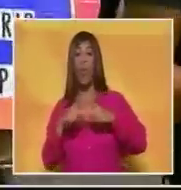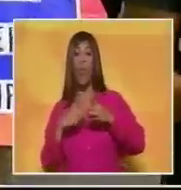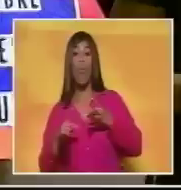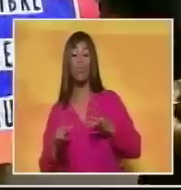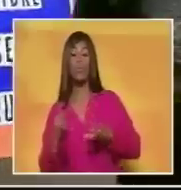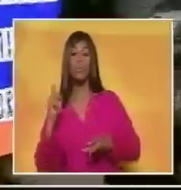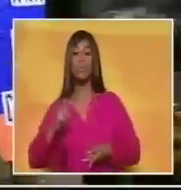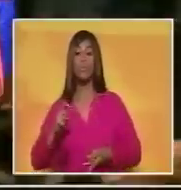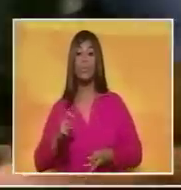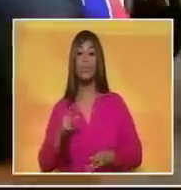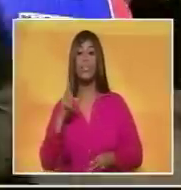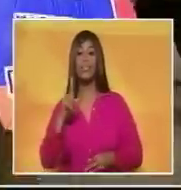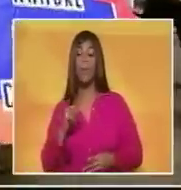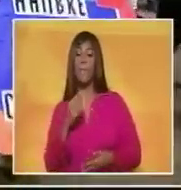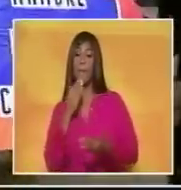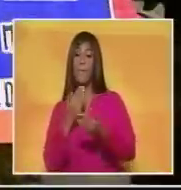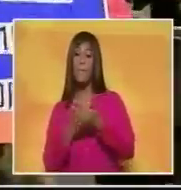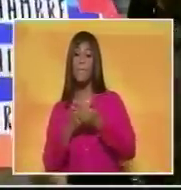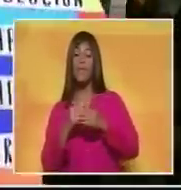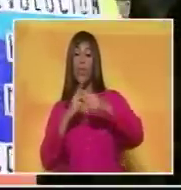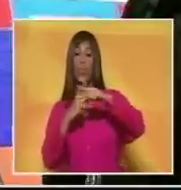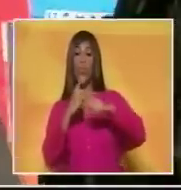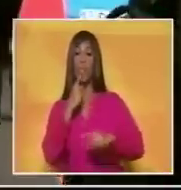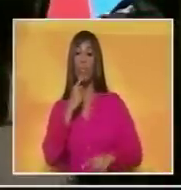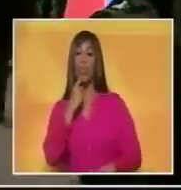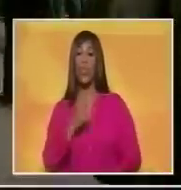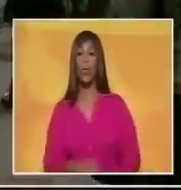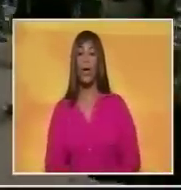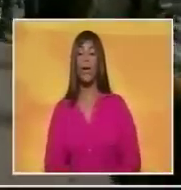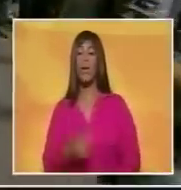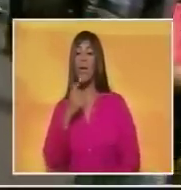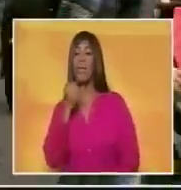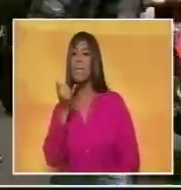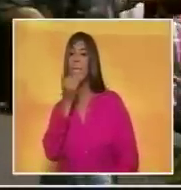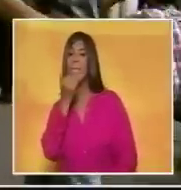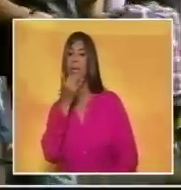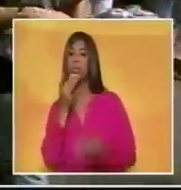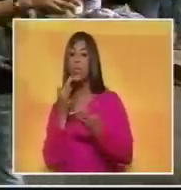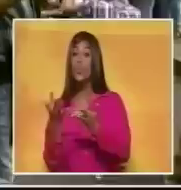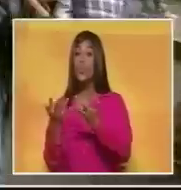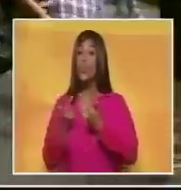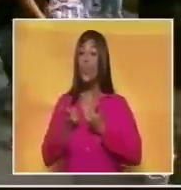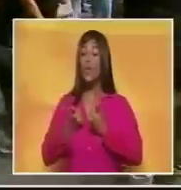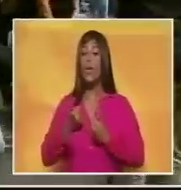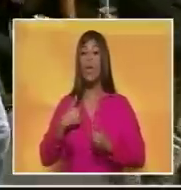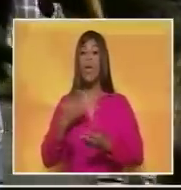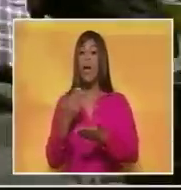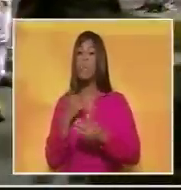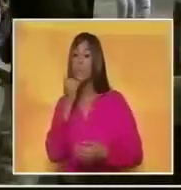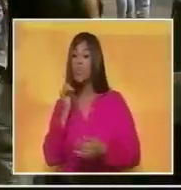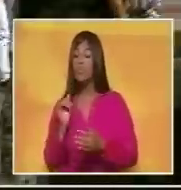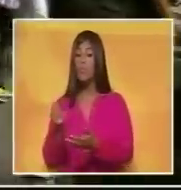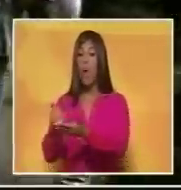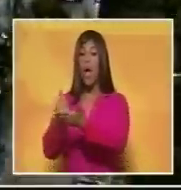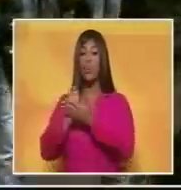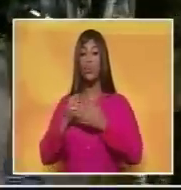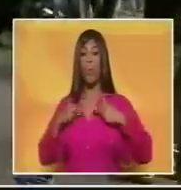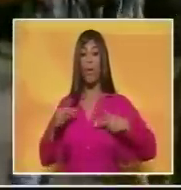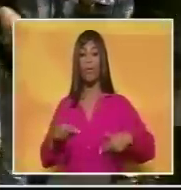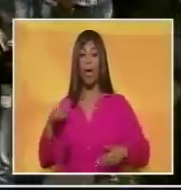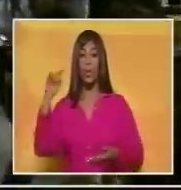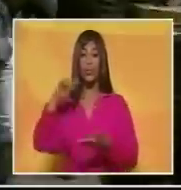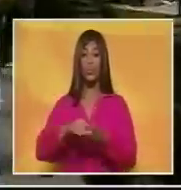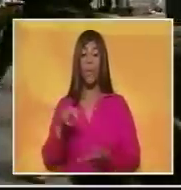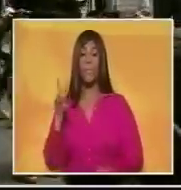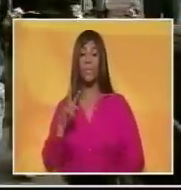también van a exigir a la Cruz Roja razones sobre la llegada de ayuda humanitaria al país. A